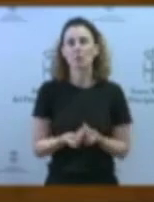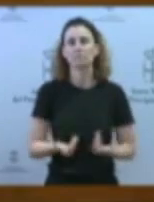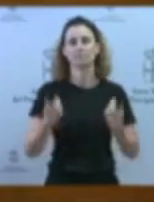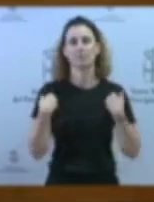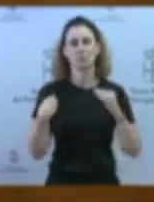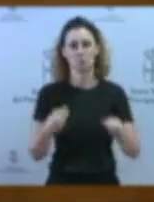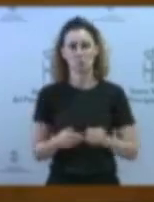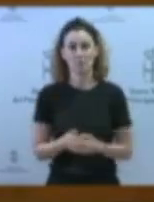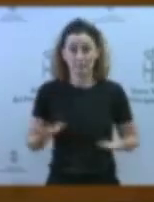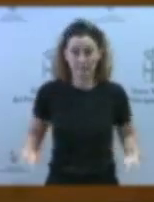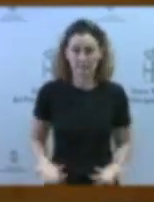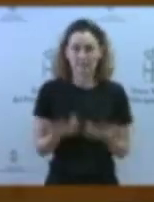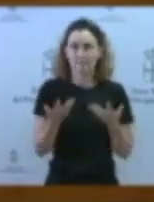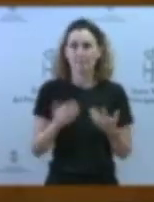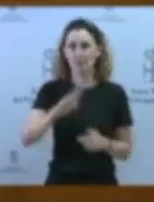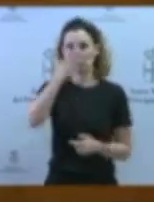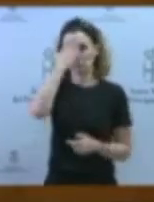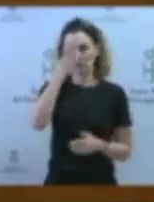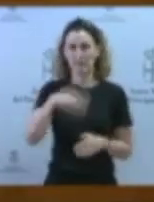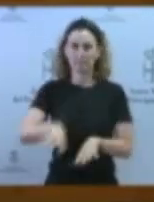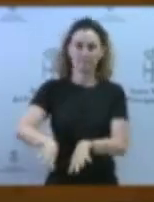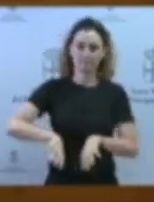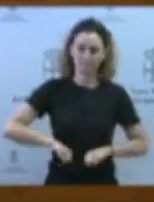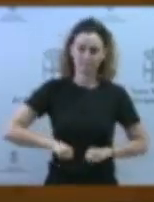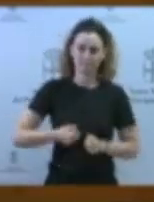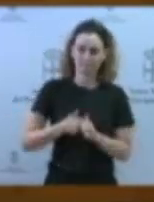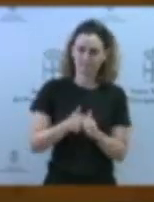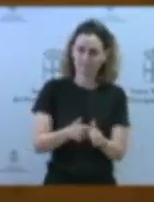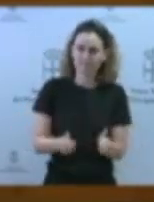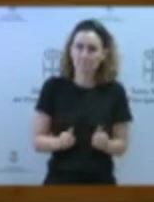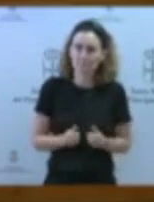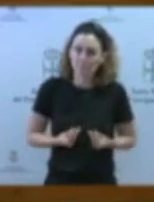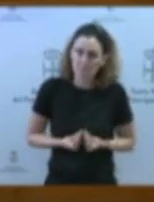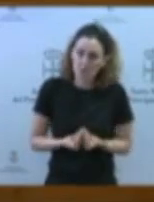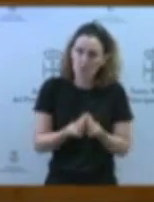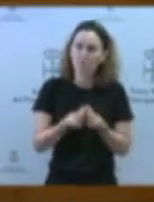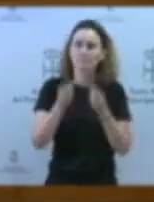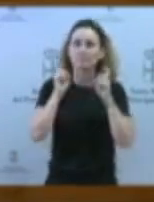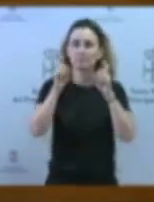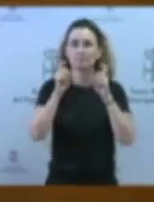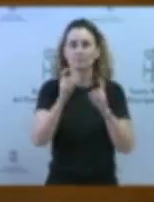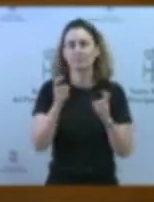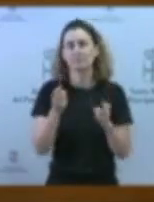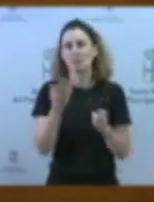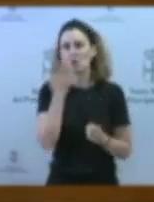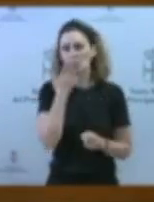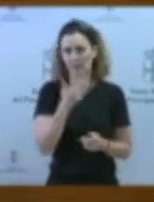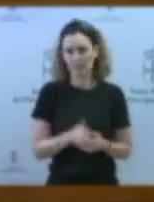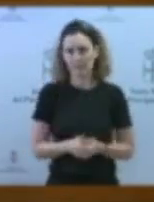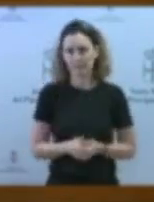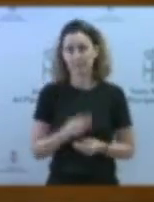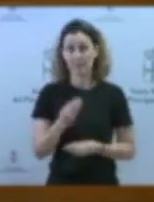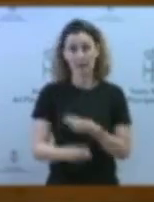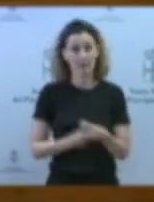acogida, seguimiento y acompañamiento del alumnado en los centros educativos. Realizar las actuaciones necesarias para escolarizar al